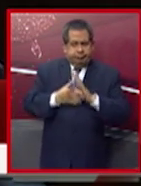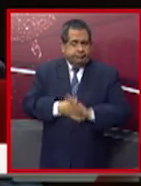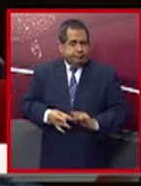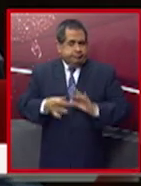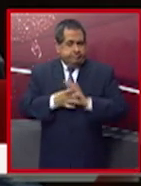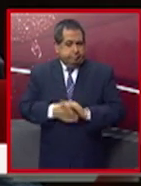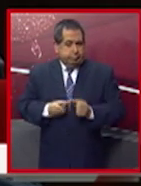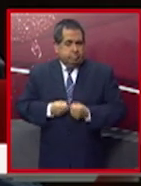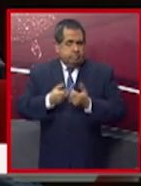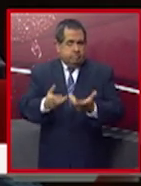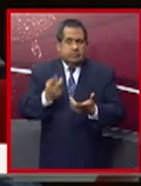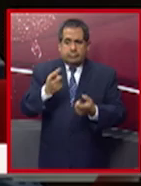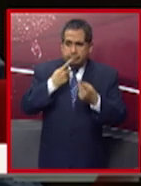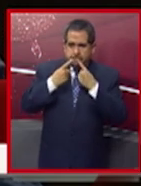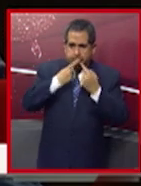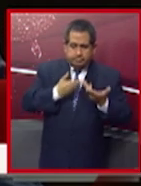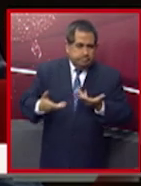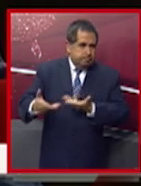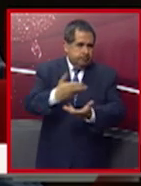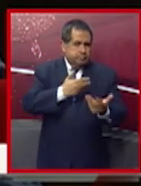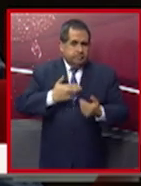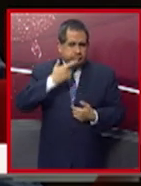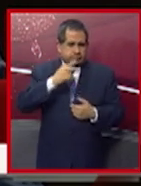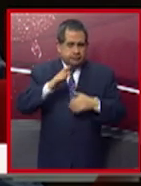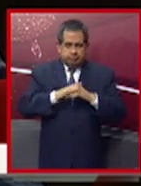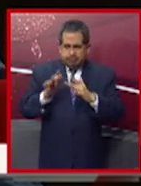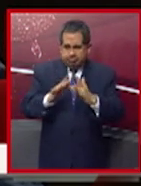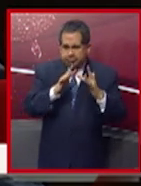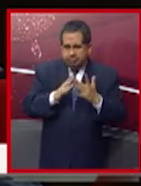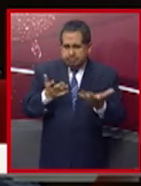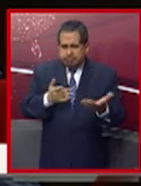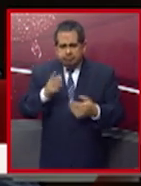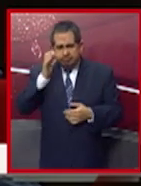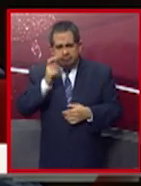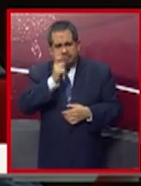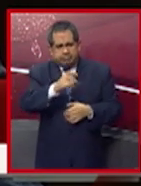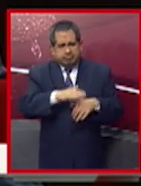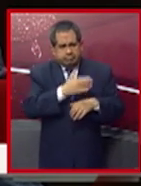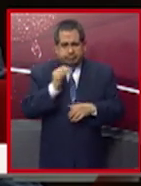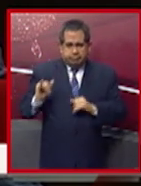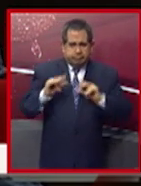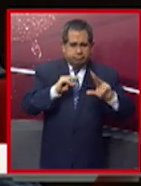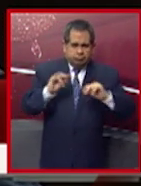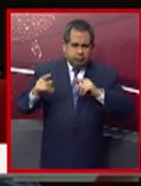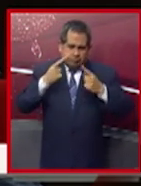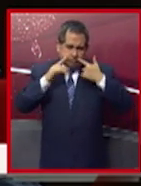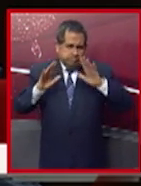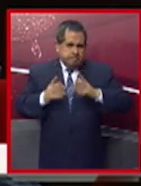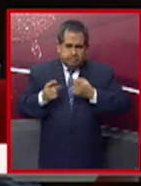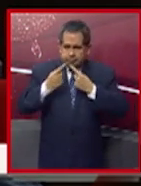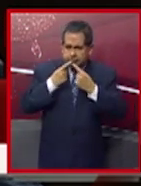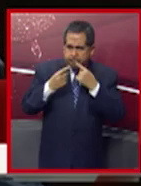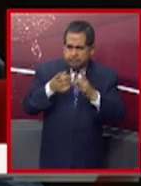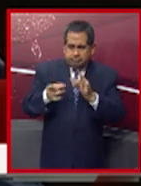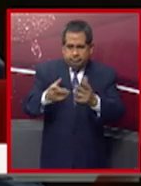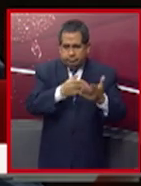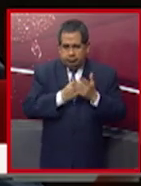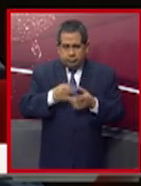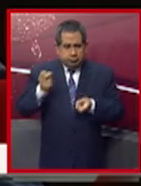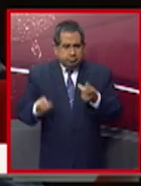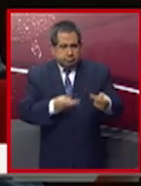Con esto se enriquece el debate, ya que se genera interacción entre quienes pudieran estar a favor y en contra de la propuesta, y al mismo